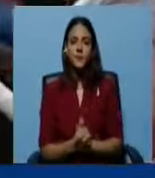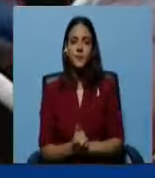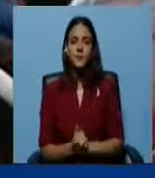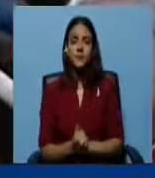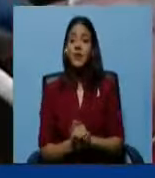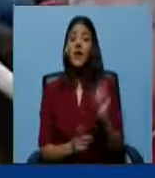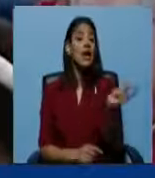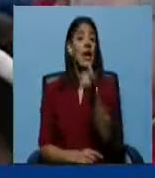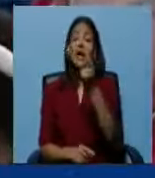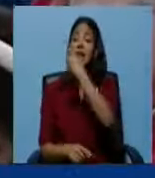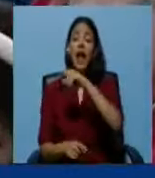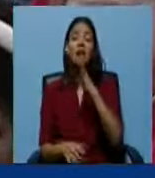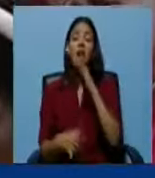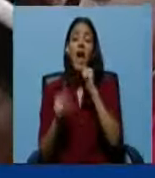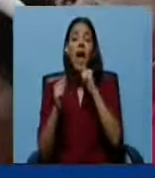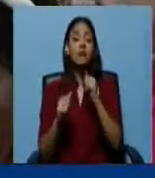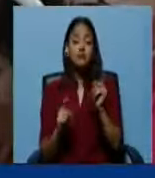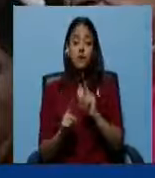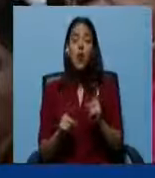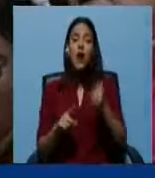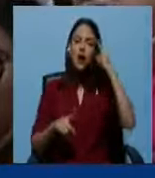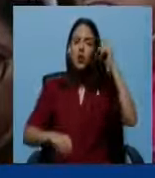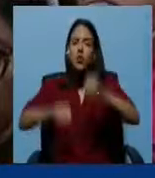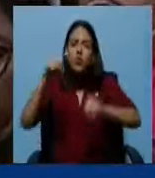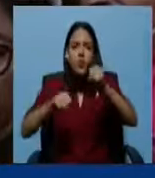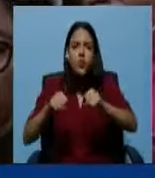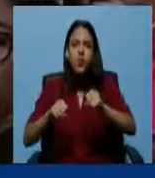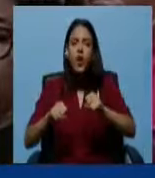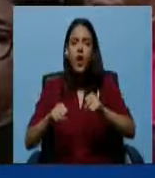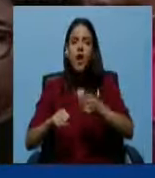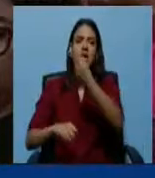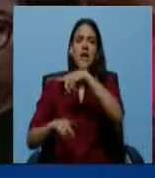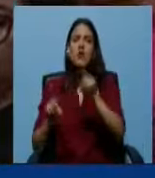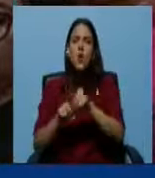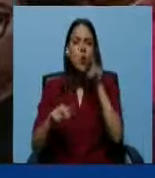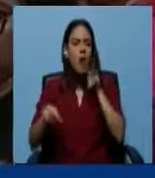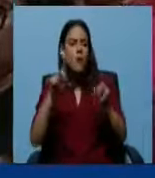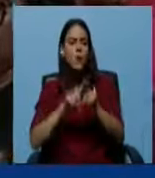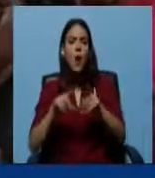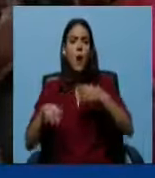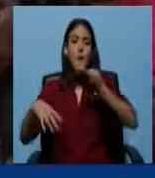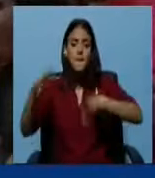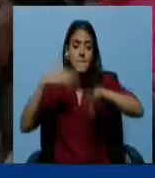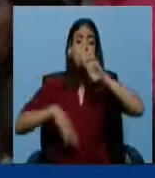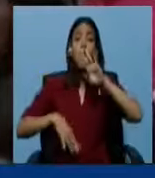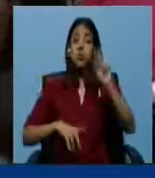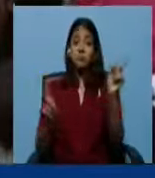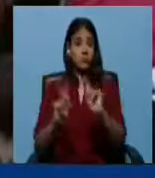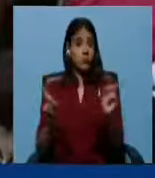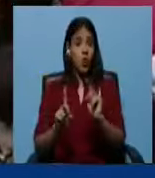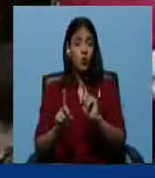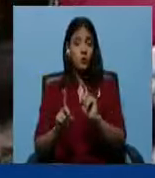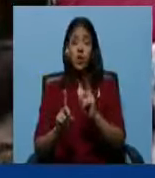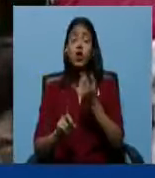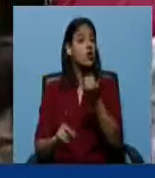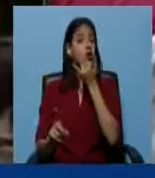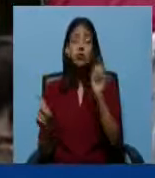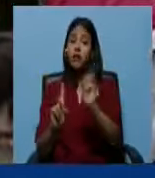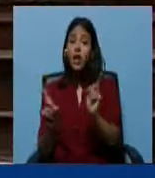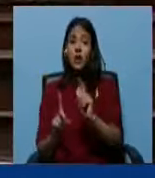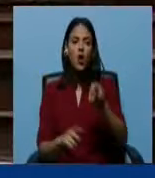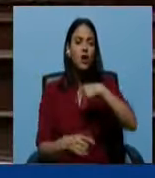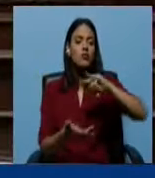lo dude, que nadie se llame a equívocos. Es el chavismo. Y siempre lo he